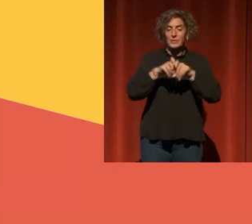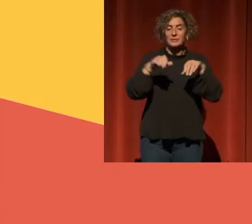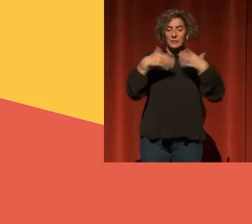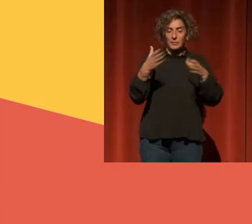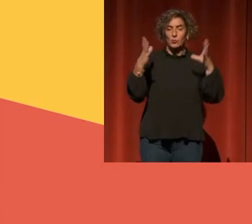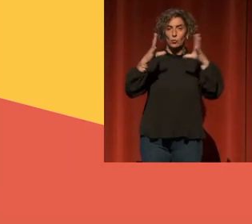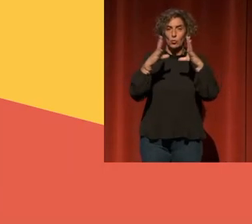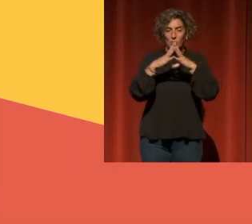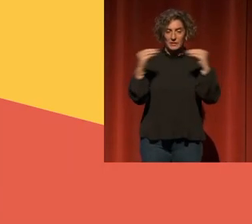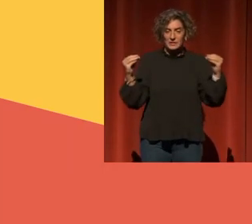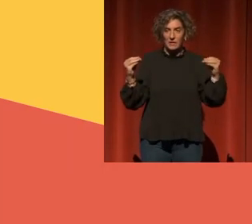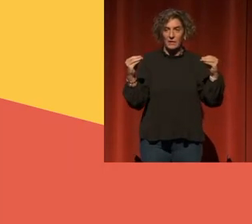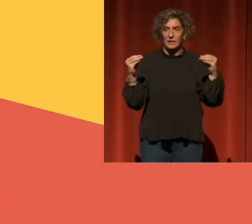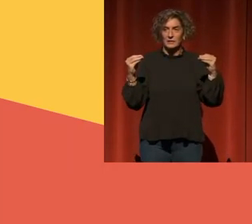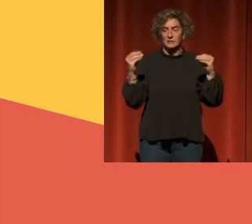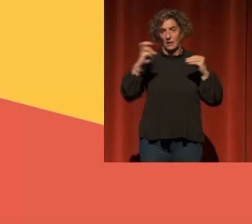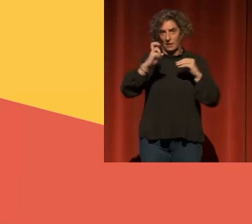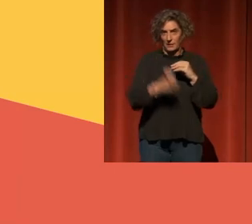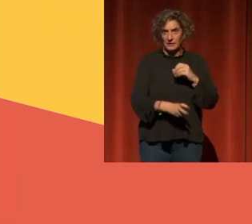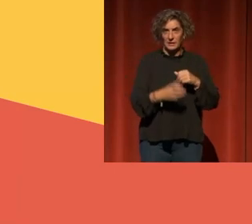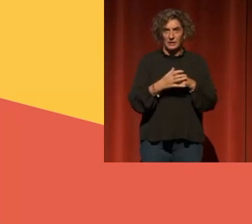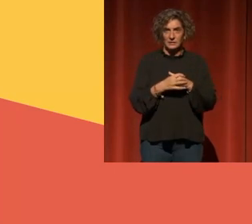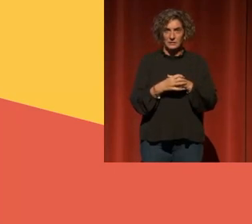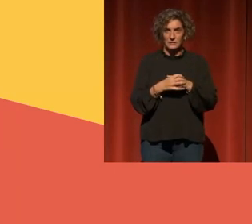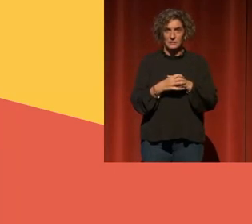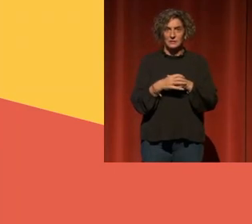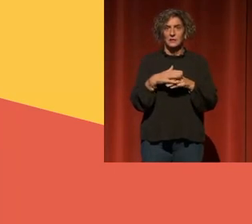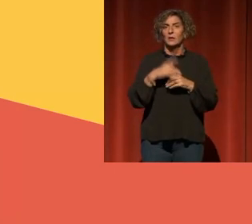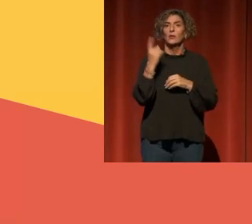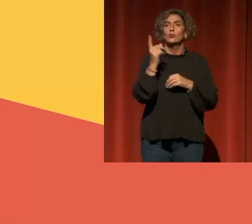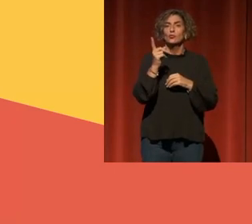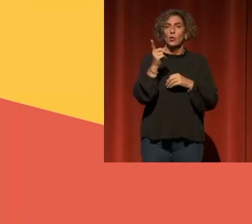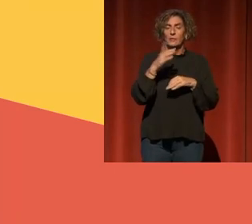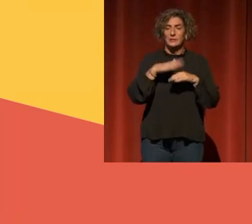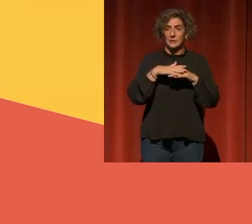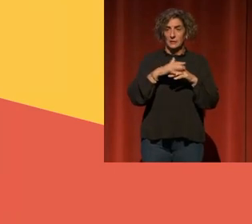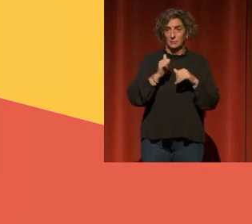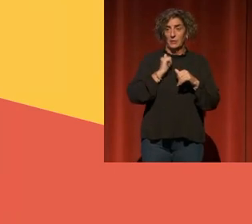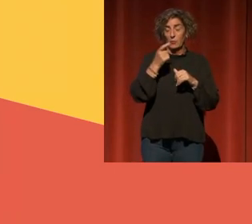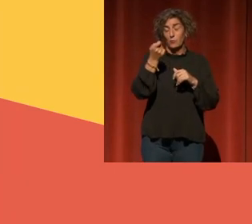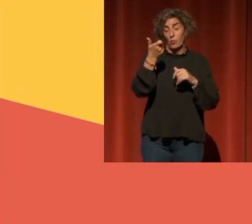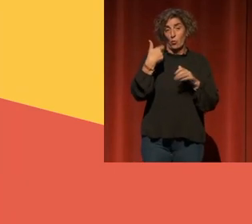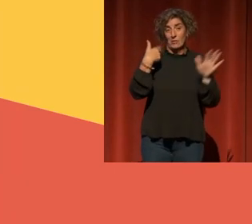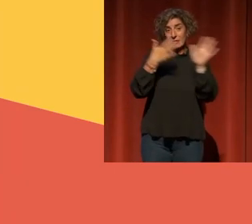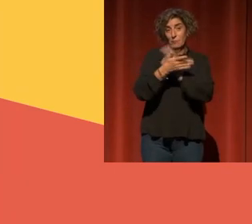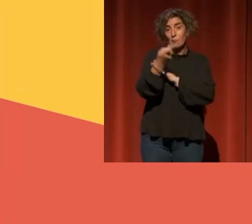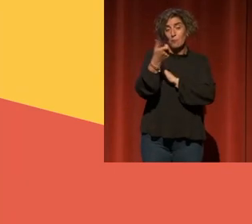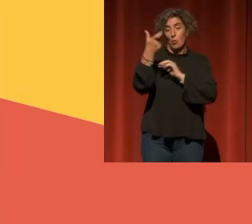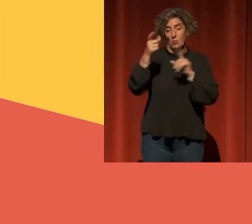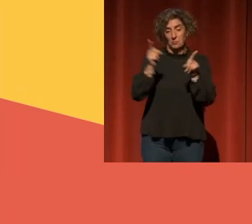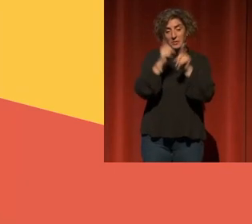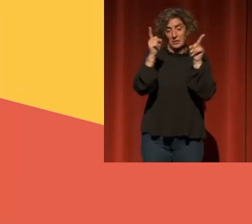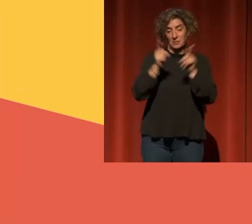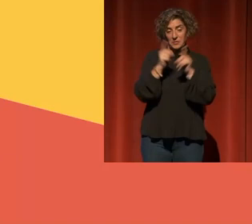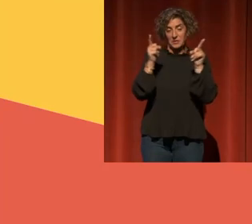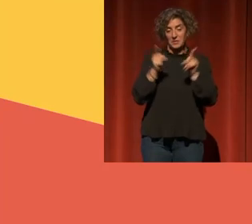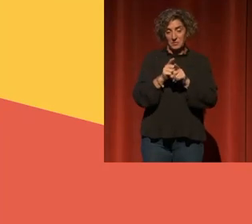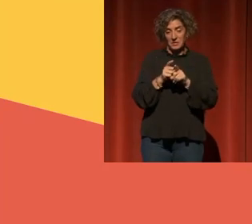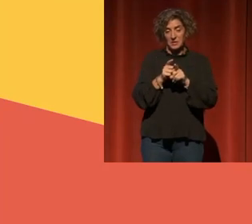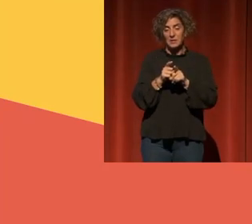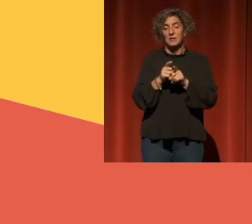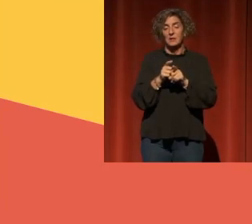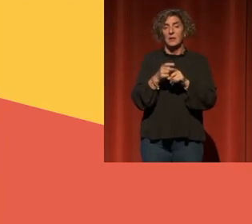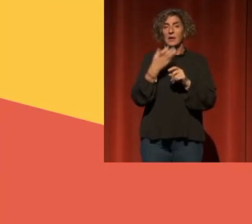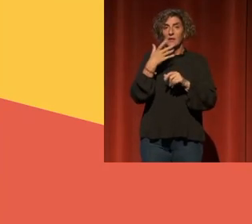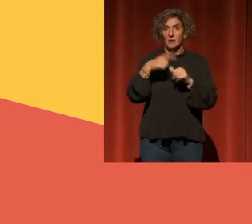de investigación etcétera etcétera Bueno pues simplemente una me van a permitir unas pinceladas e a partir de este primer